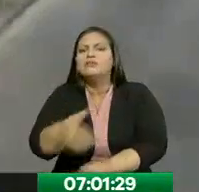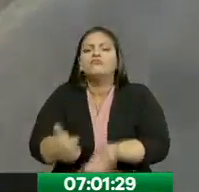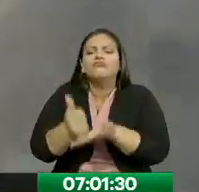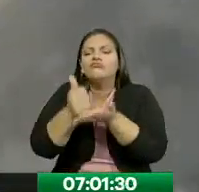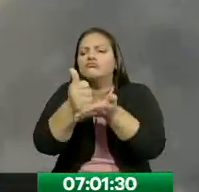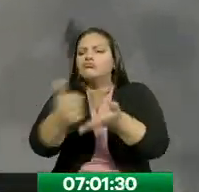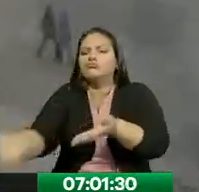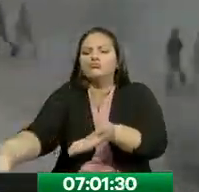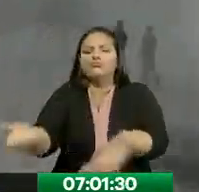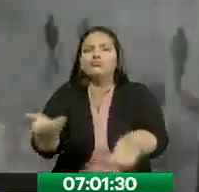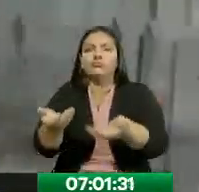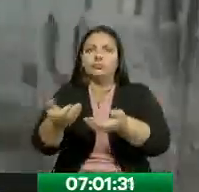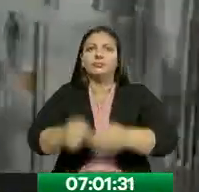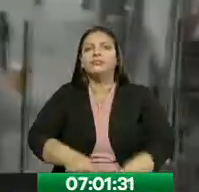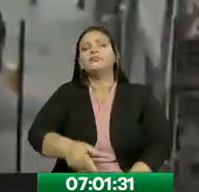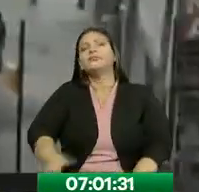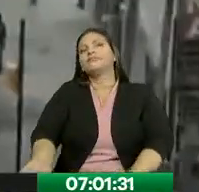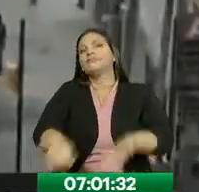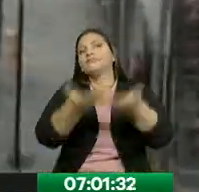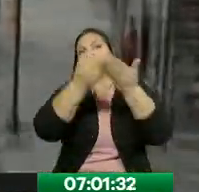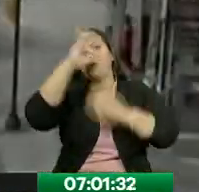cercana.